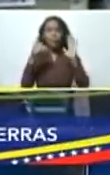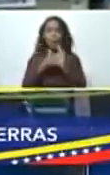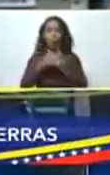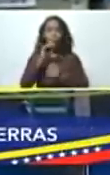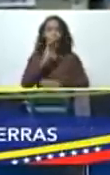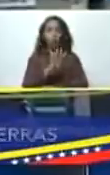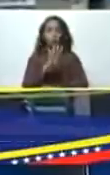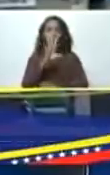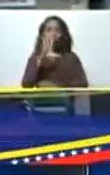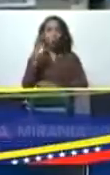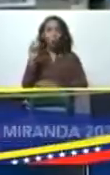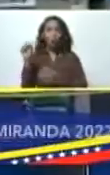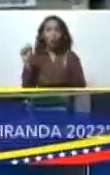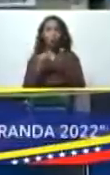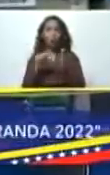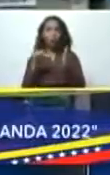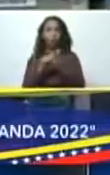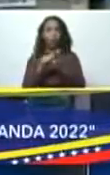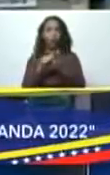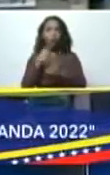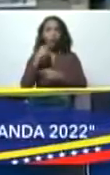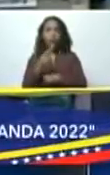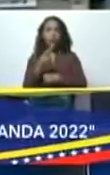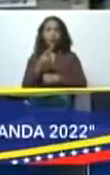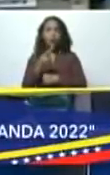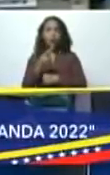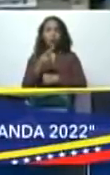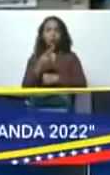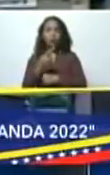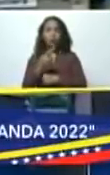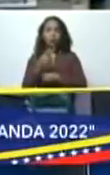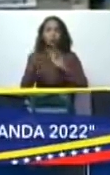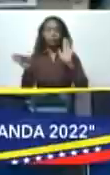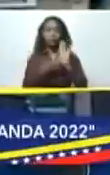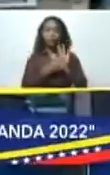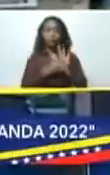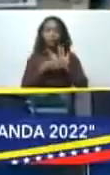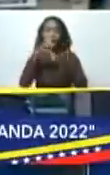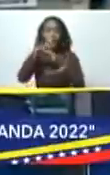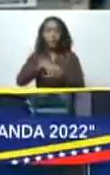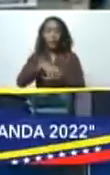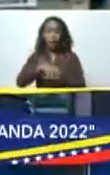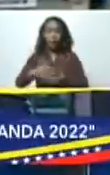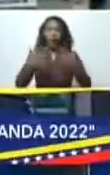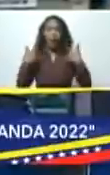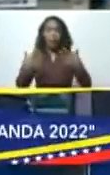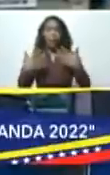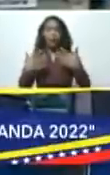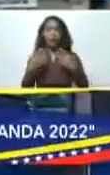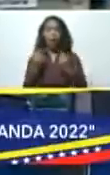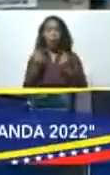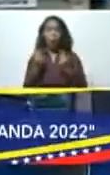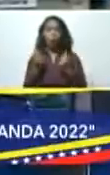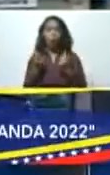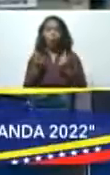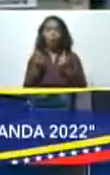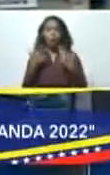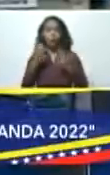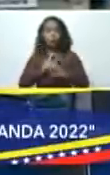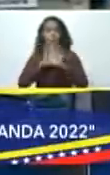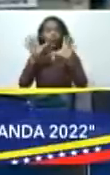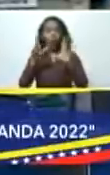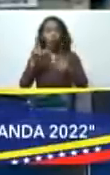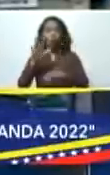6.450, donde se decreta en el marco del estado de excepción y de emergencia económica, que declara